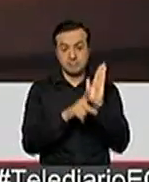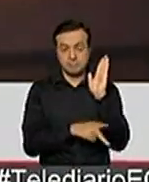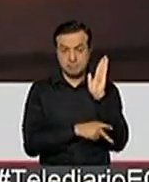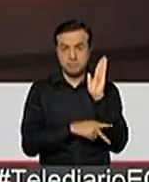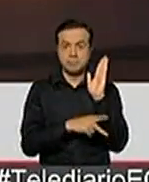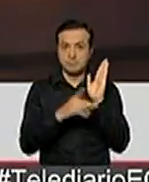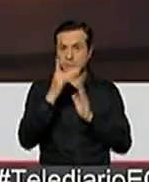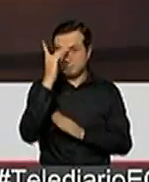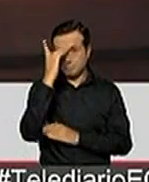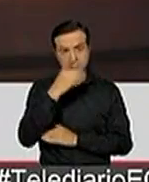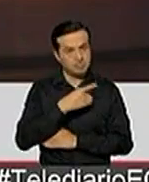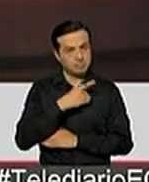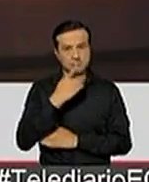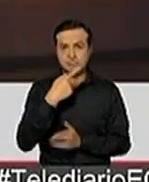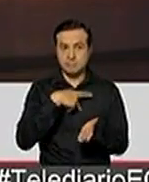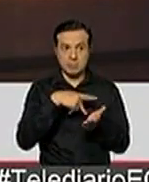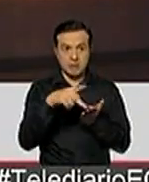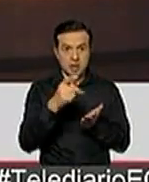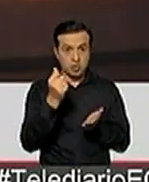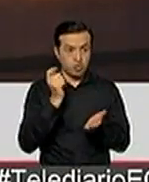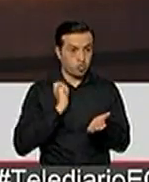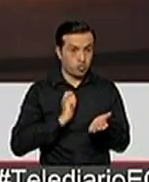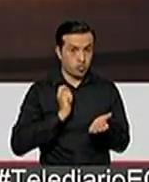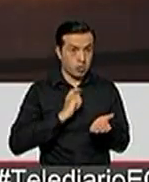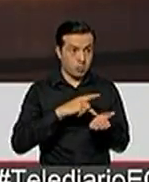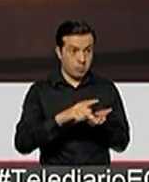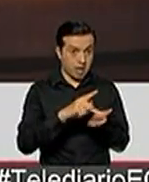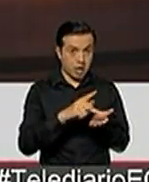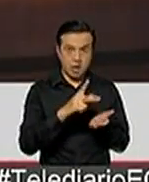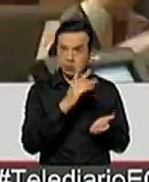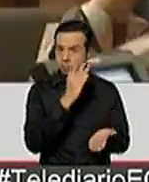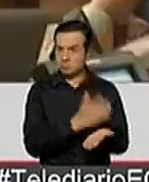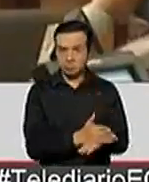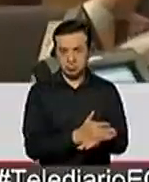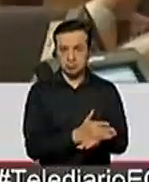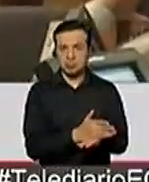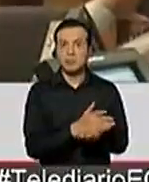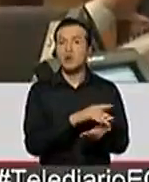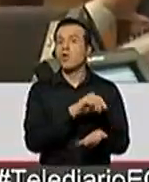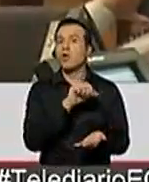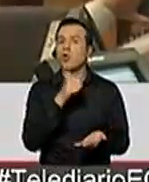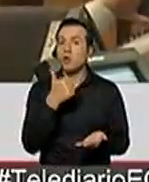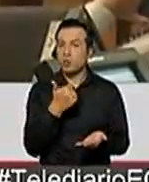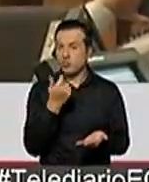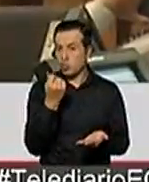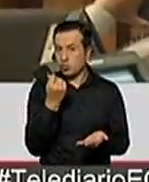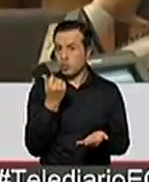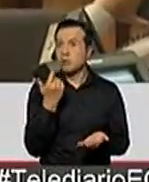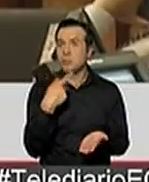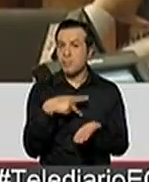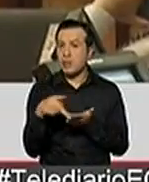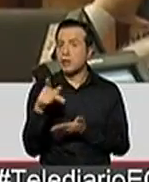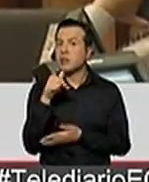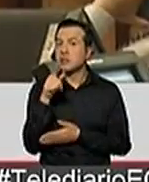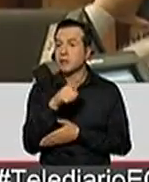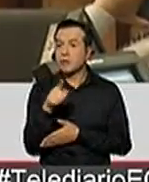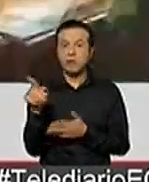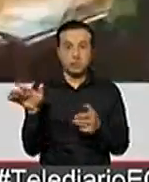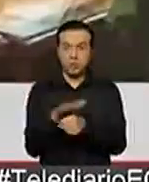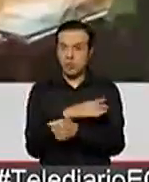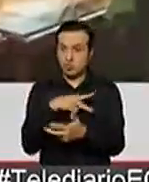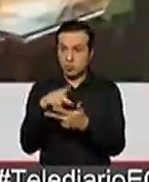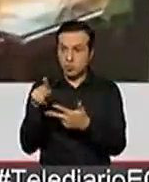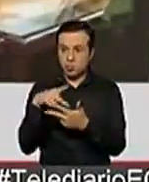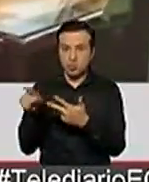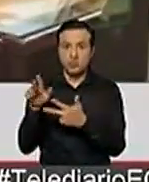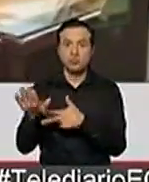ratificó su decisión de suspender el pago de la remuneración de los asambleístas ausentes y dispuso que dichos recursos sean pagados en su totalidad a